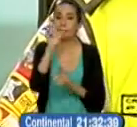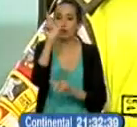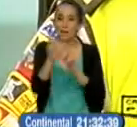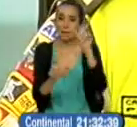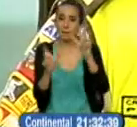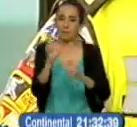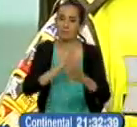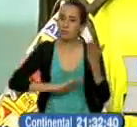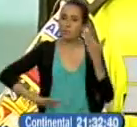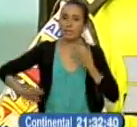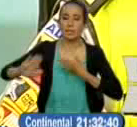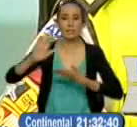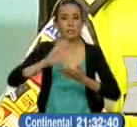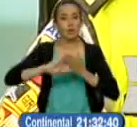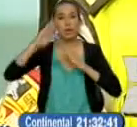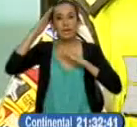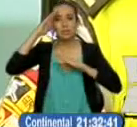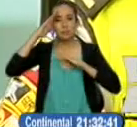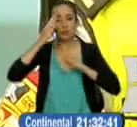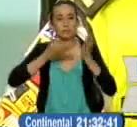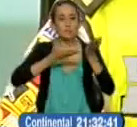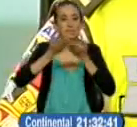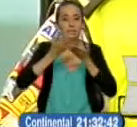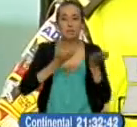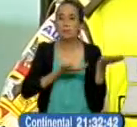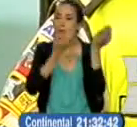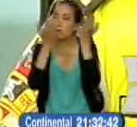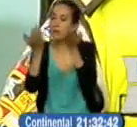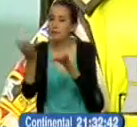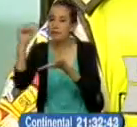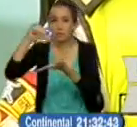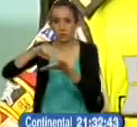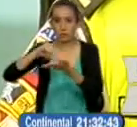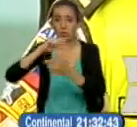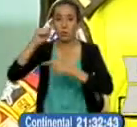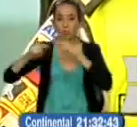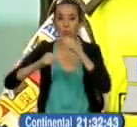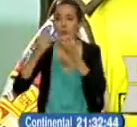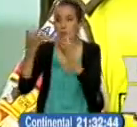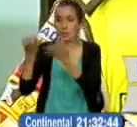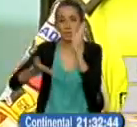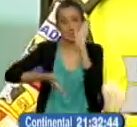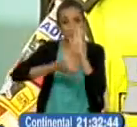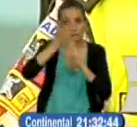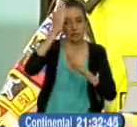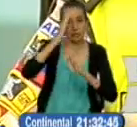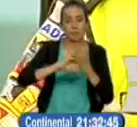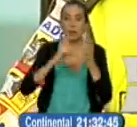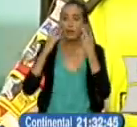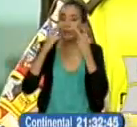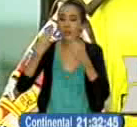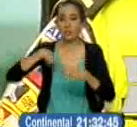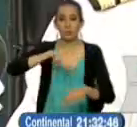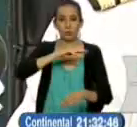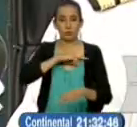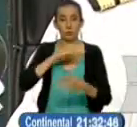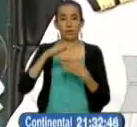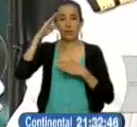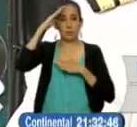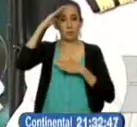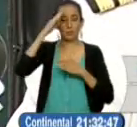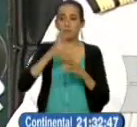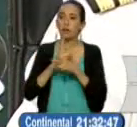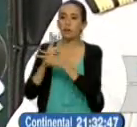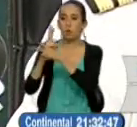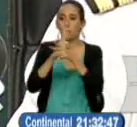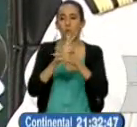los UPCs ofrecerán este servicio a los ciudadanos que tengan previstos a lo que van a salir de viaje. El Comando de